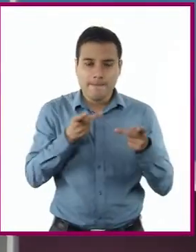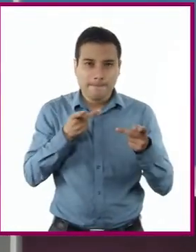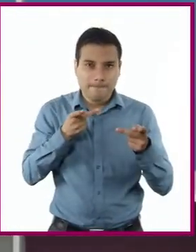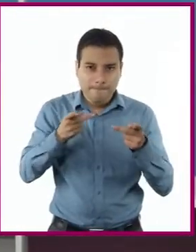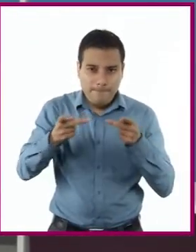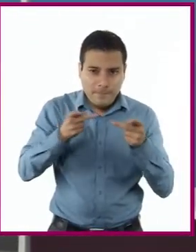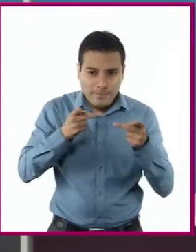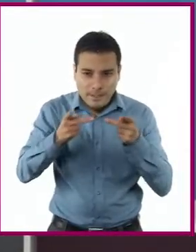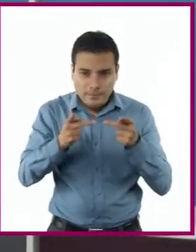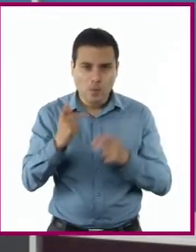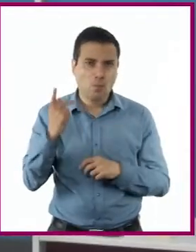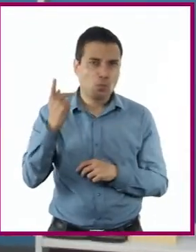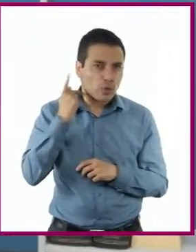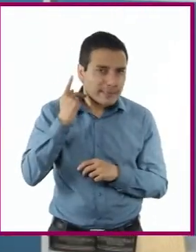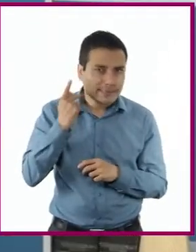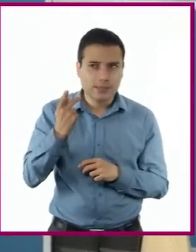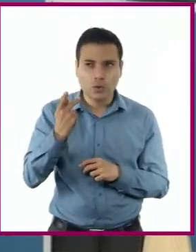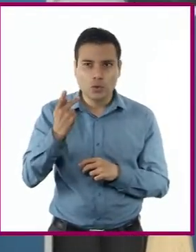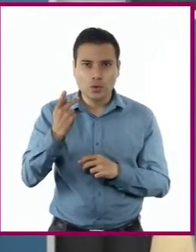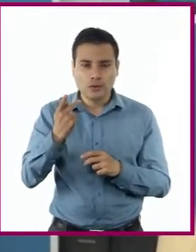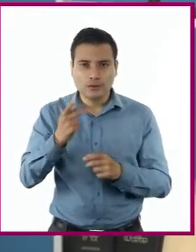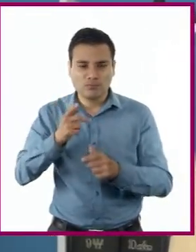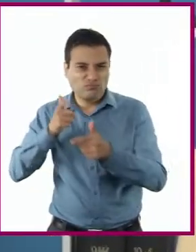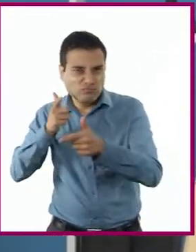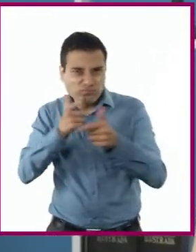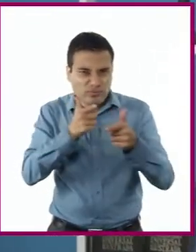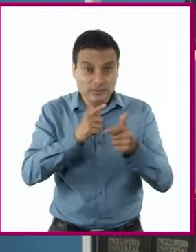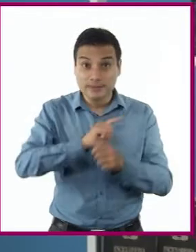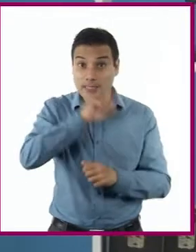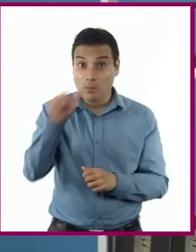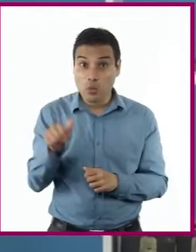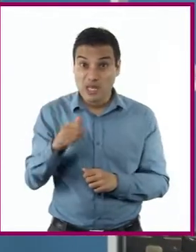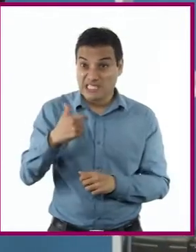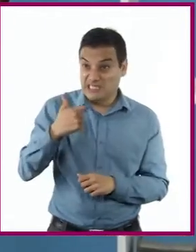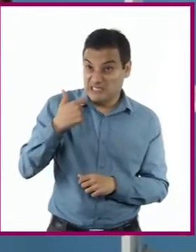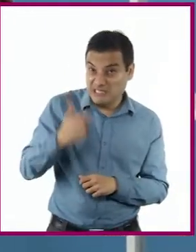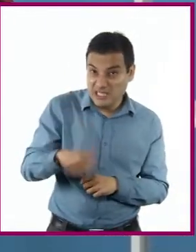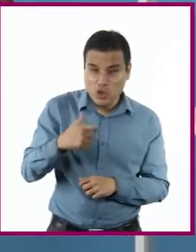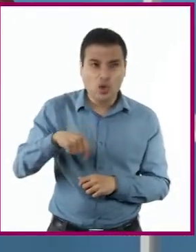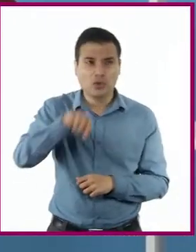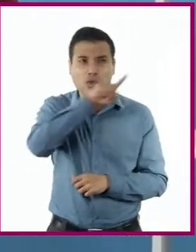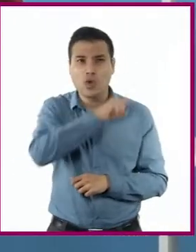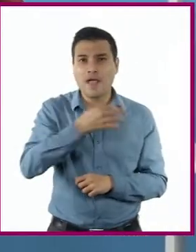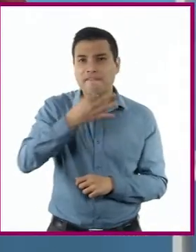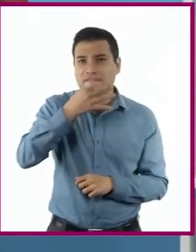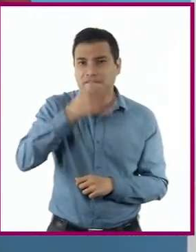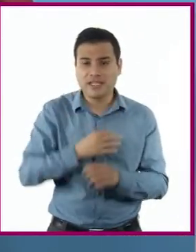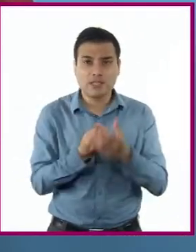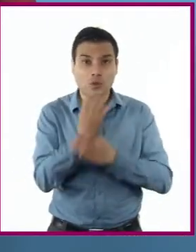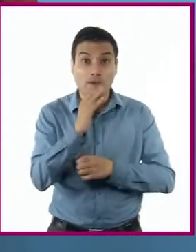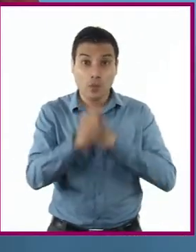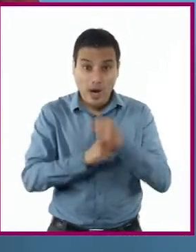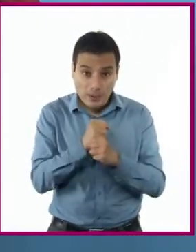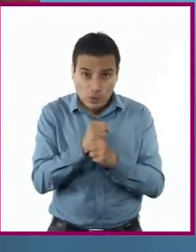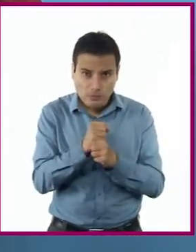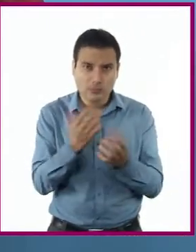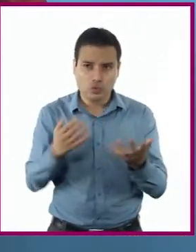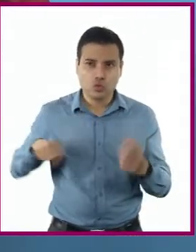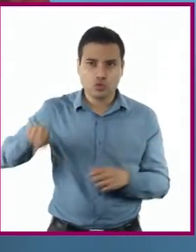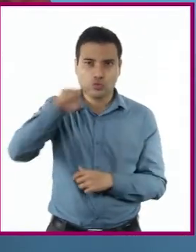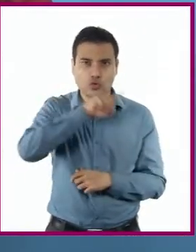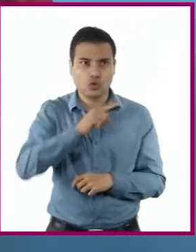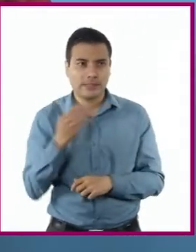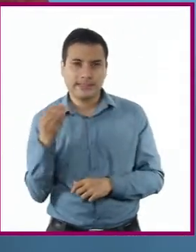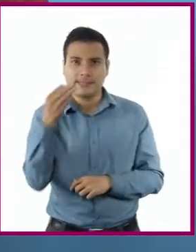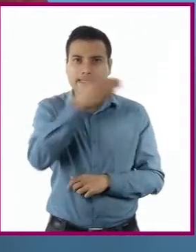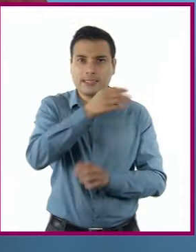con la política y las armas, y de repente, cuando los ricos están echando fiesta de Año Nuevo, pues les caímos en sus ciudades,